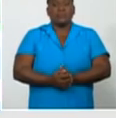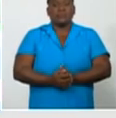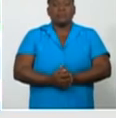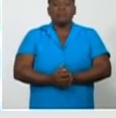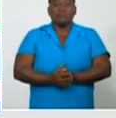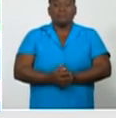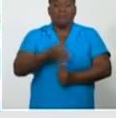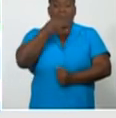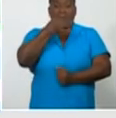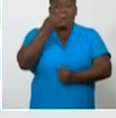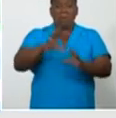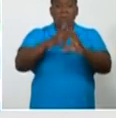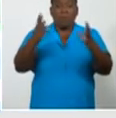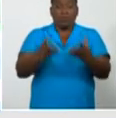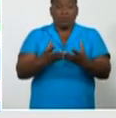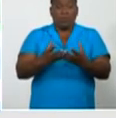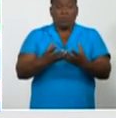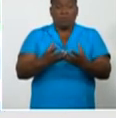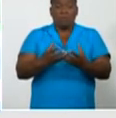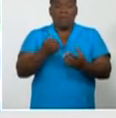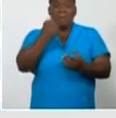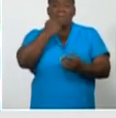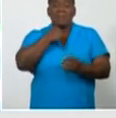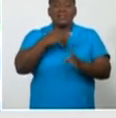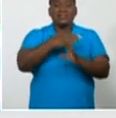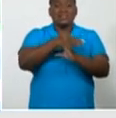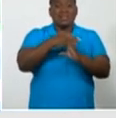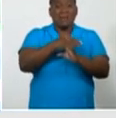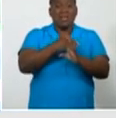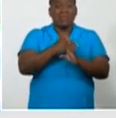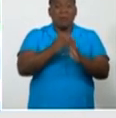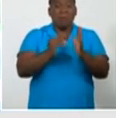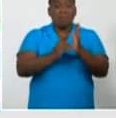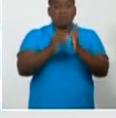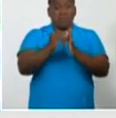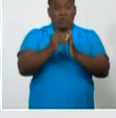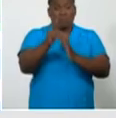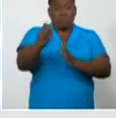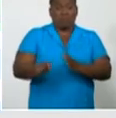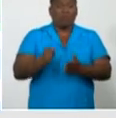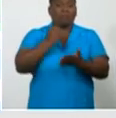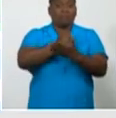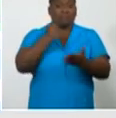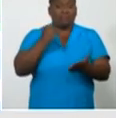mundo más de medio millón de casos confirmados,